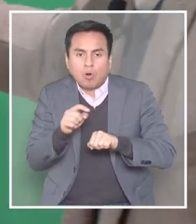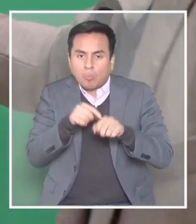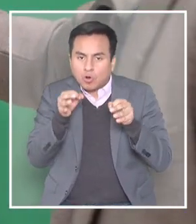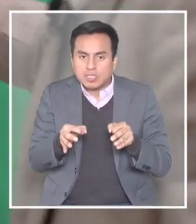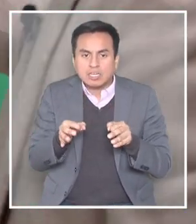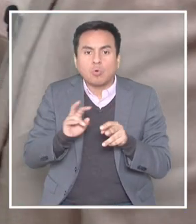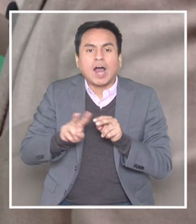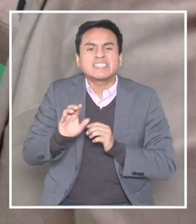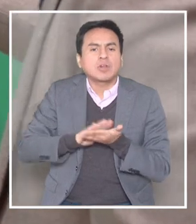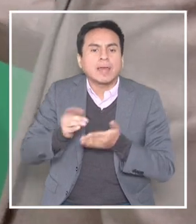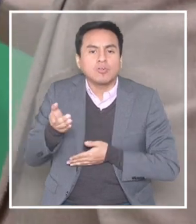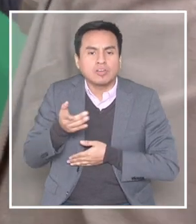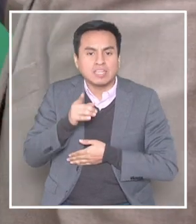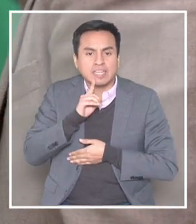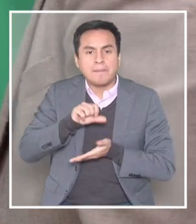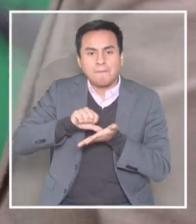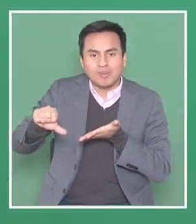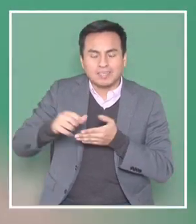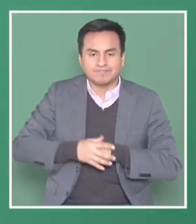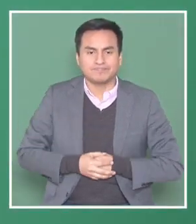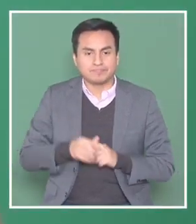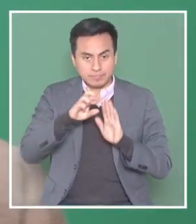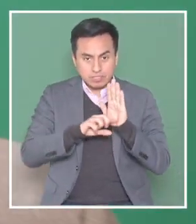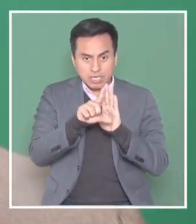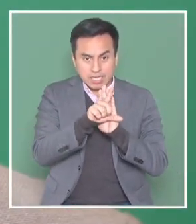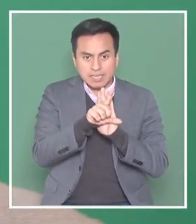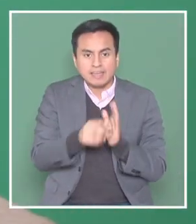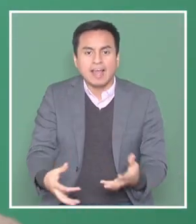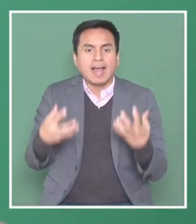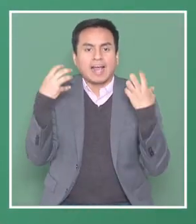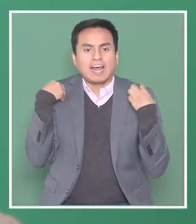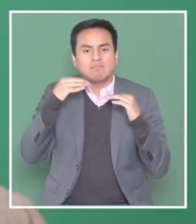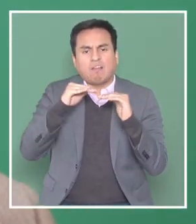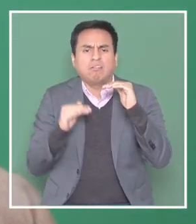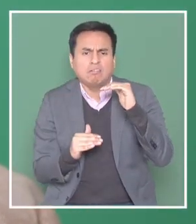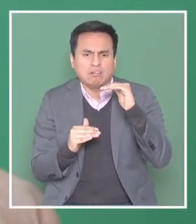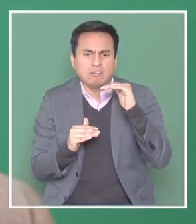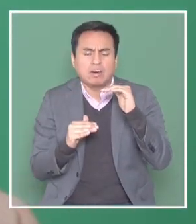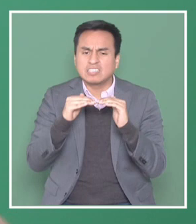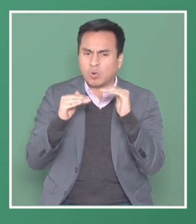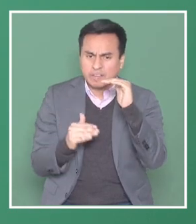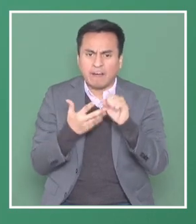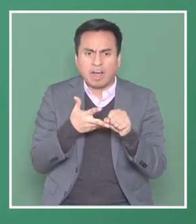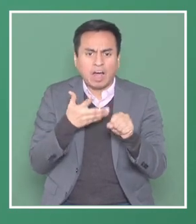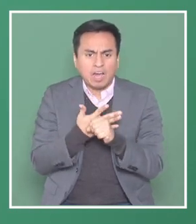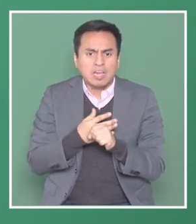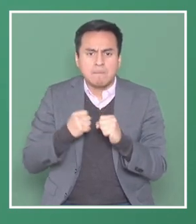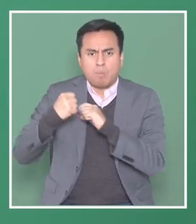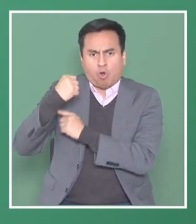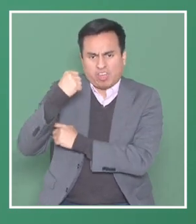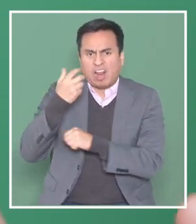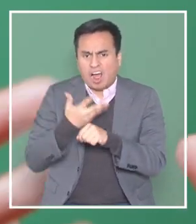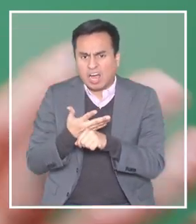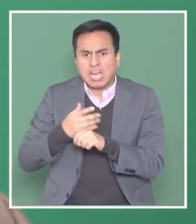forma oportuna y, en caso que no lo hagan, van a tener una multa. Este proyecto de ley se hace cargo de una desigualdad, de la desigualdad de poder